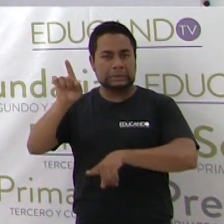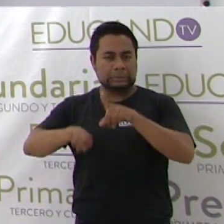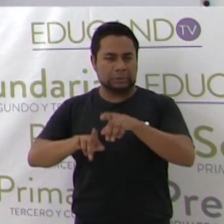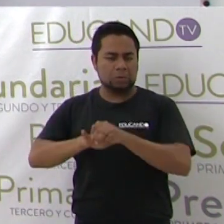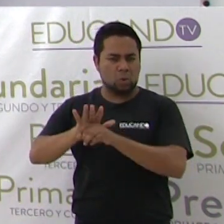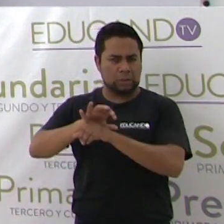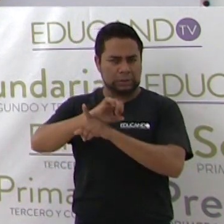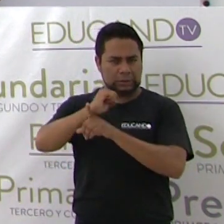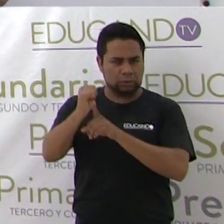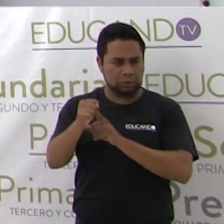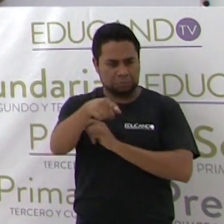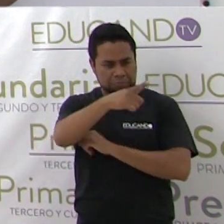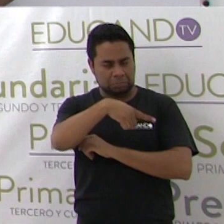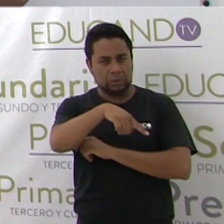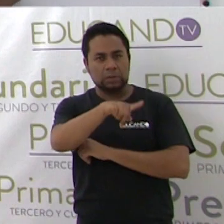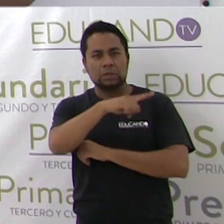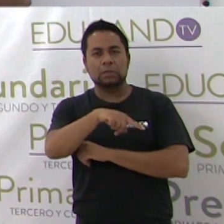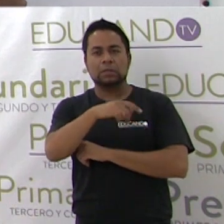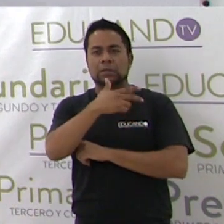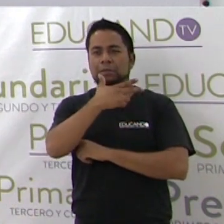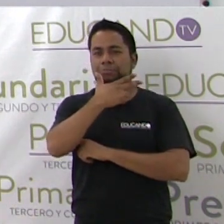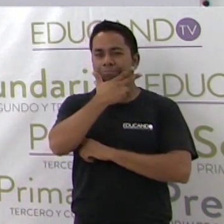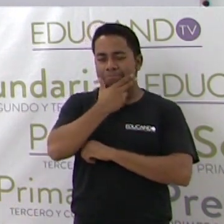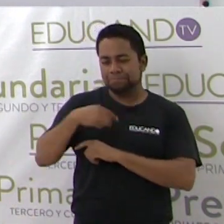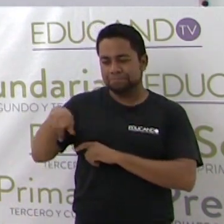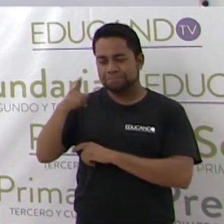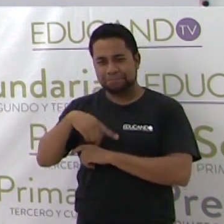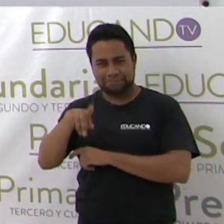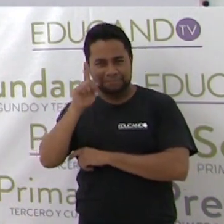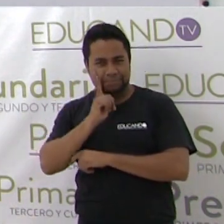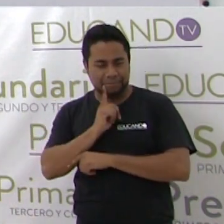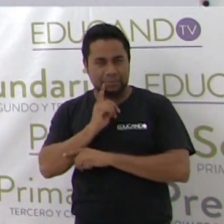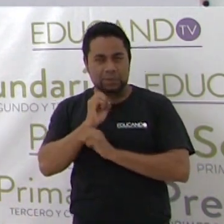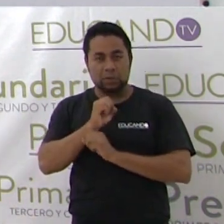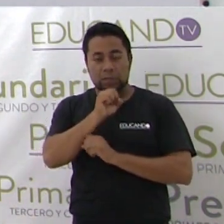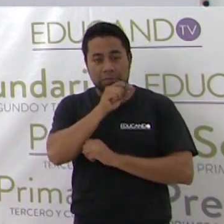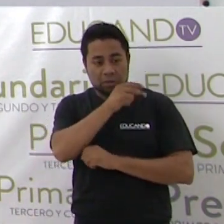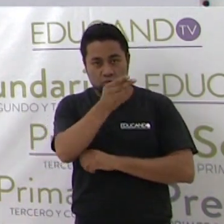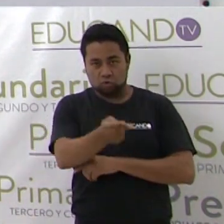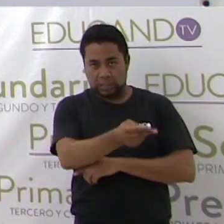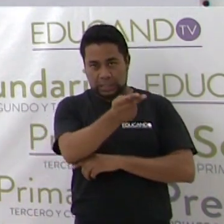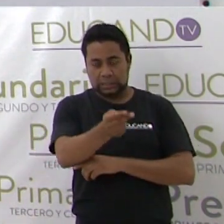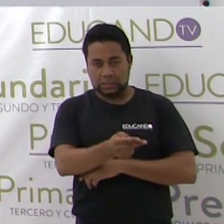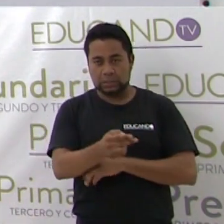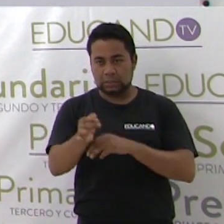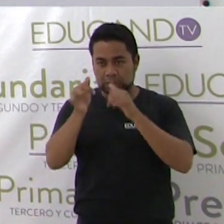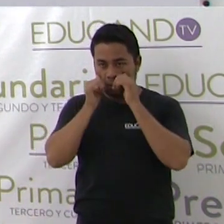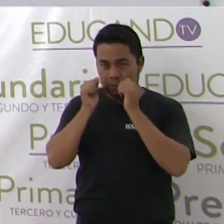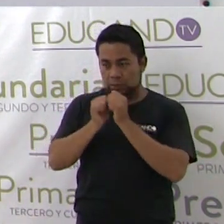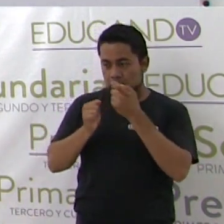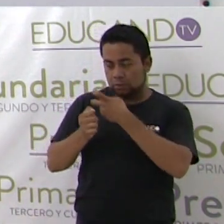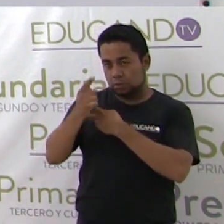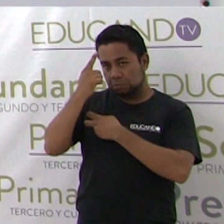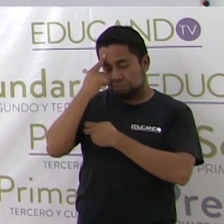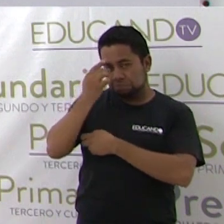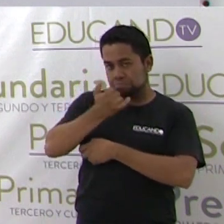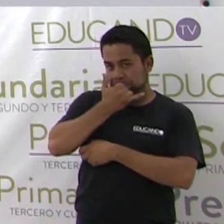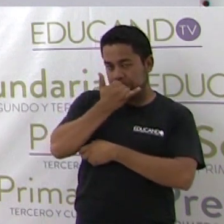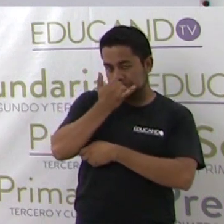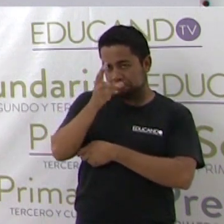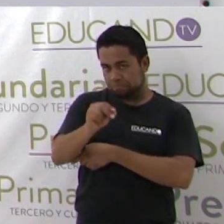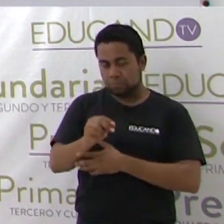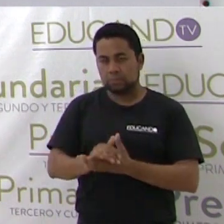también ustedes. ¿Bien? Ojo con esta parte para que no te puedas confundir. Y